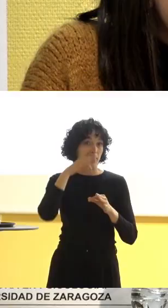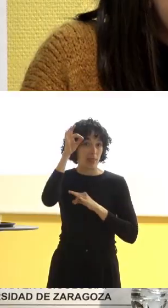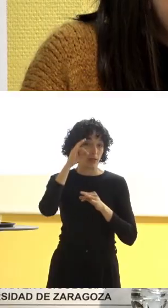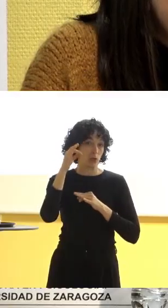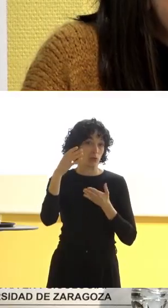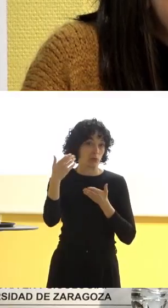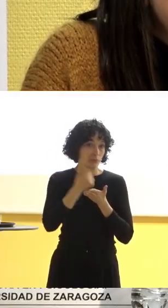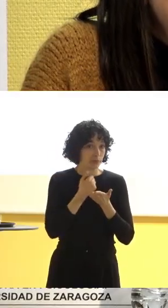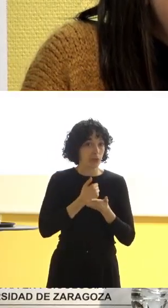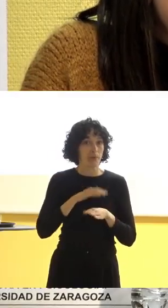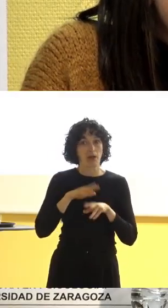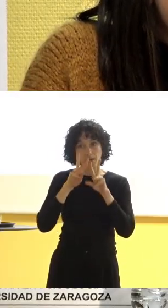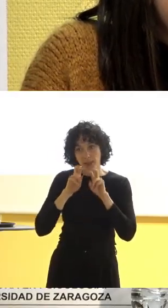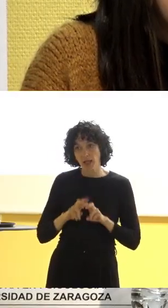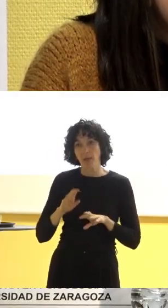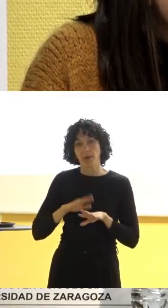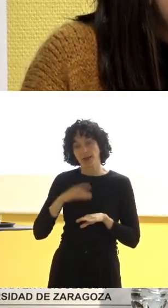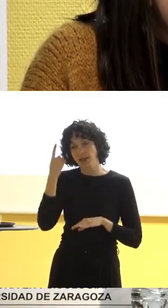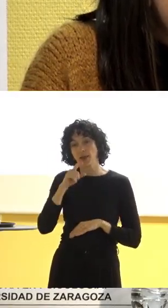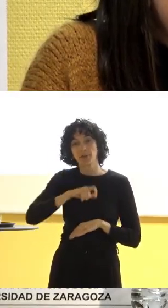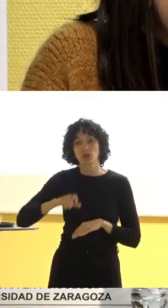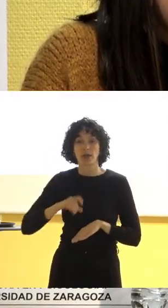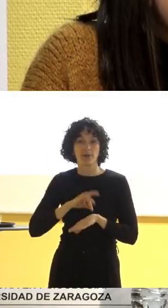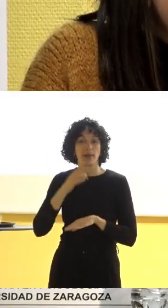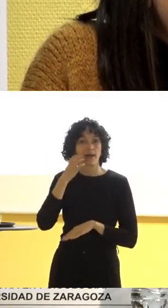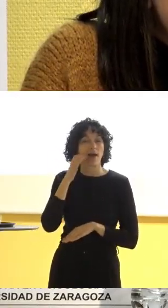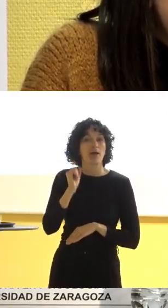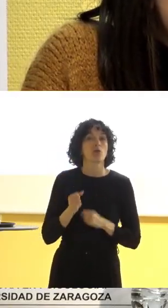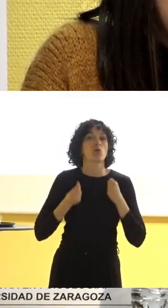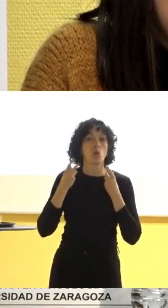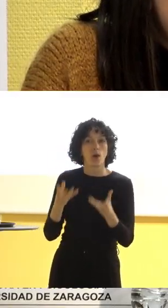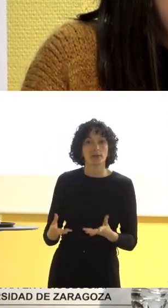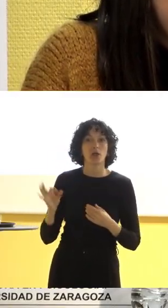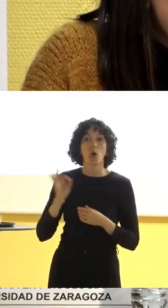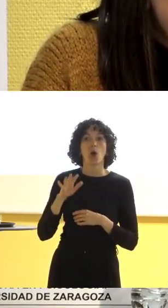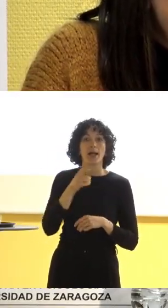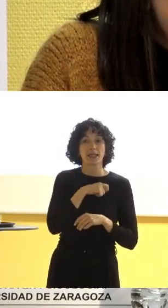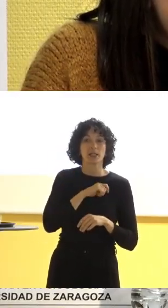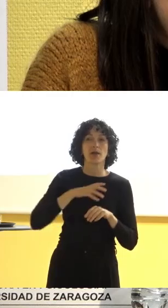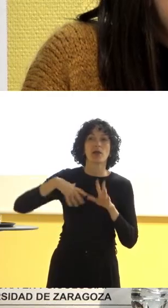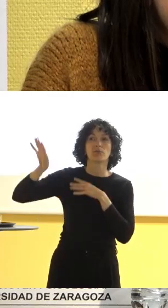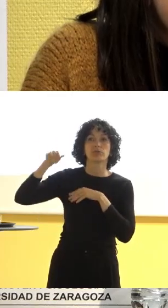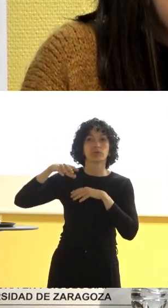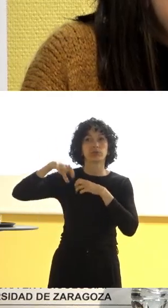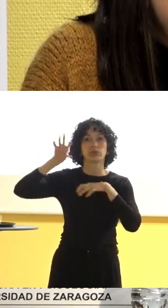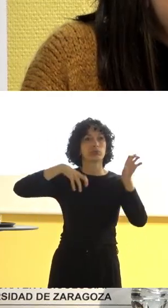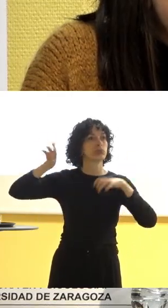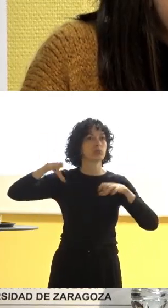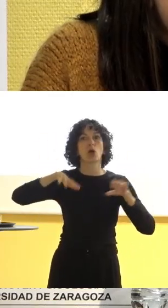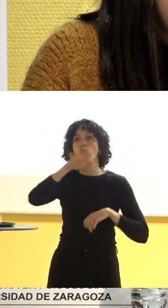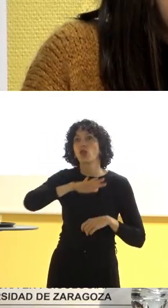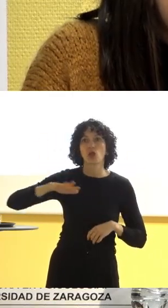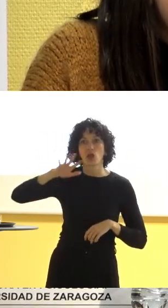para investigar, para saber cuántas personas hay con esa enfermedad rara, cuál es la dispersión geográfica de dónde están esas personas,